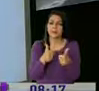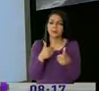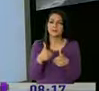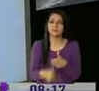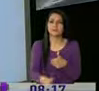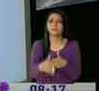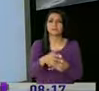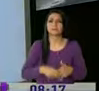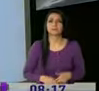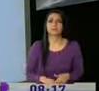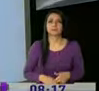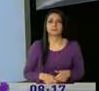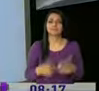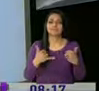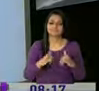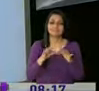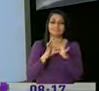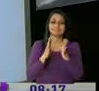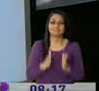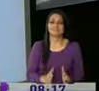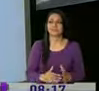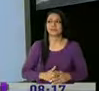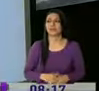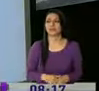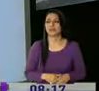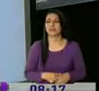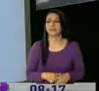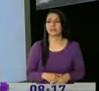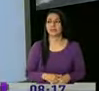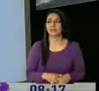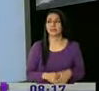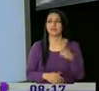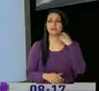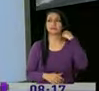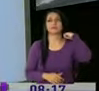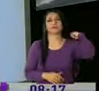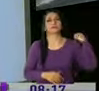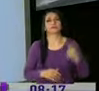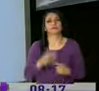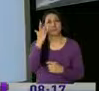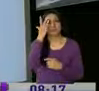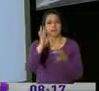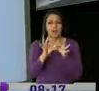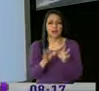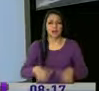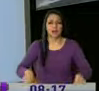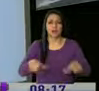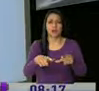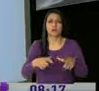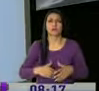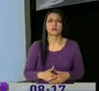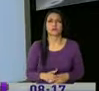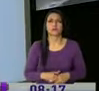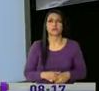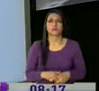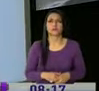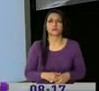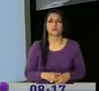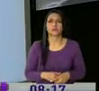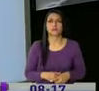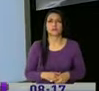en este día. Así que adelante, mi Sofi. Cuéntanos un poquito. Por fin se está arreglando ese hueco y era hora.